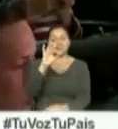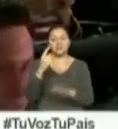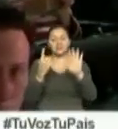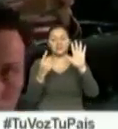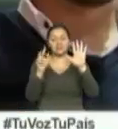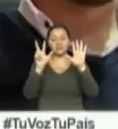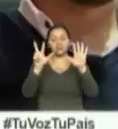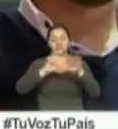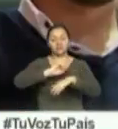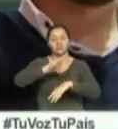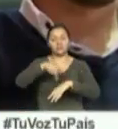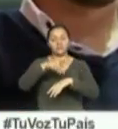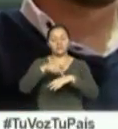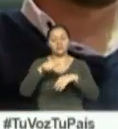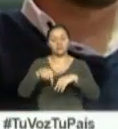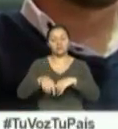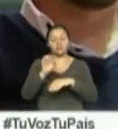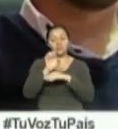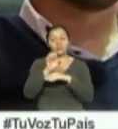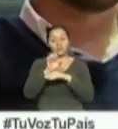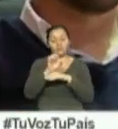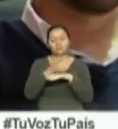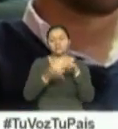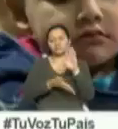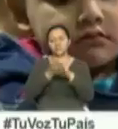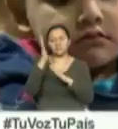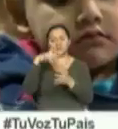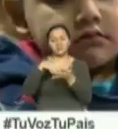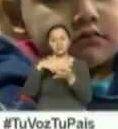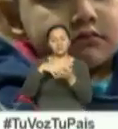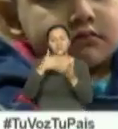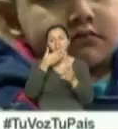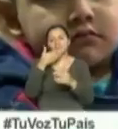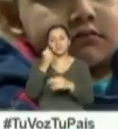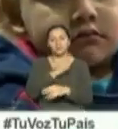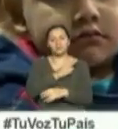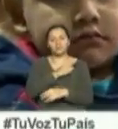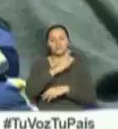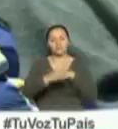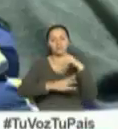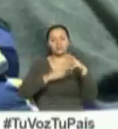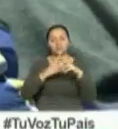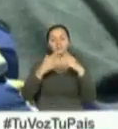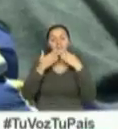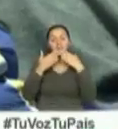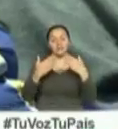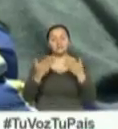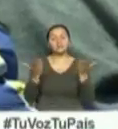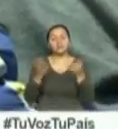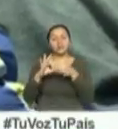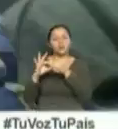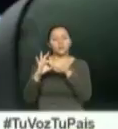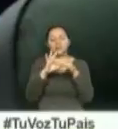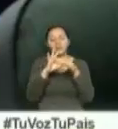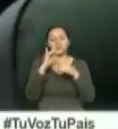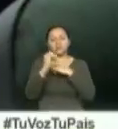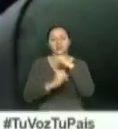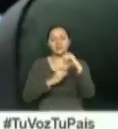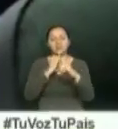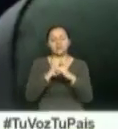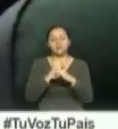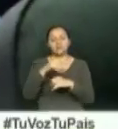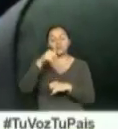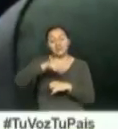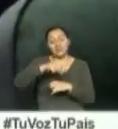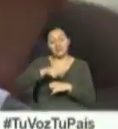568 profesionales del país estudiarán en las mejores universidades del mundo, gracias al programa de cooperación internacional